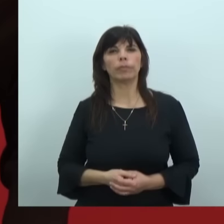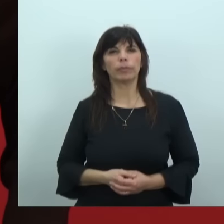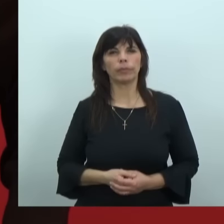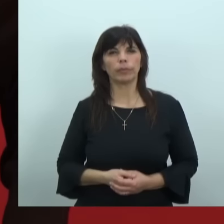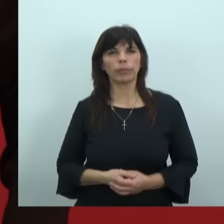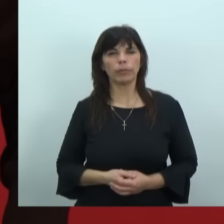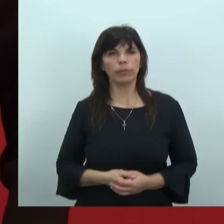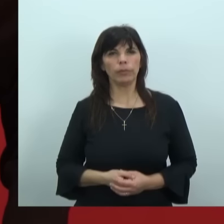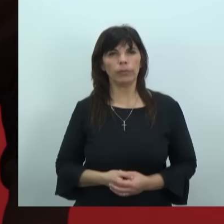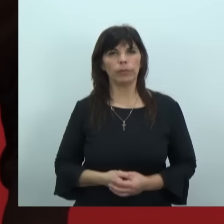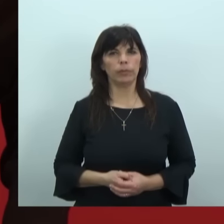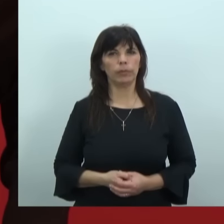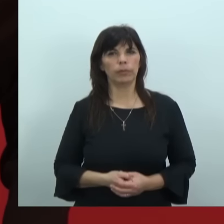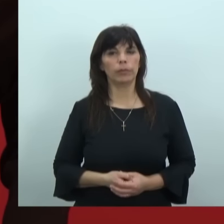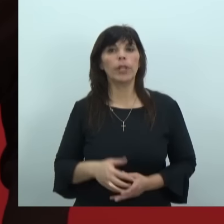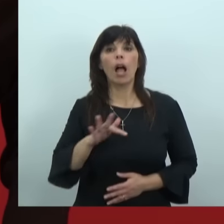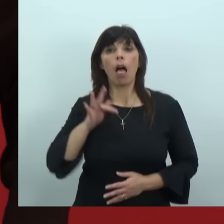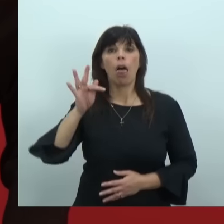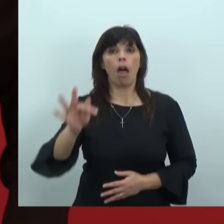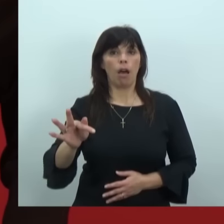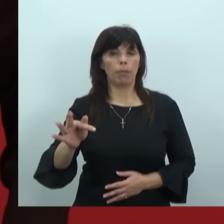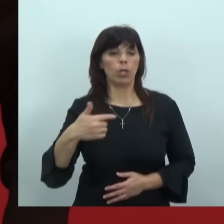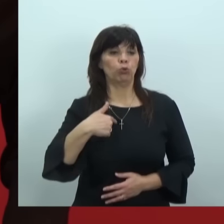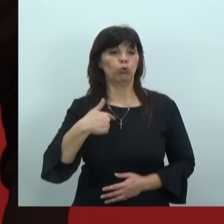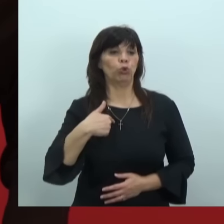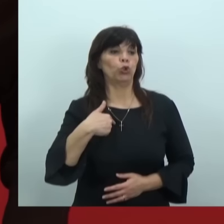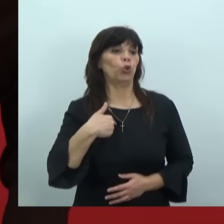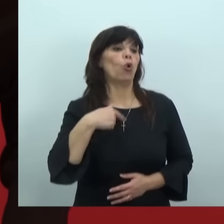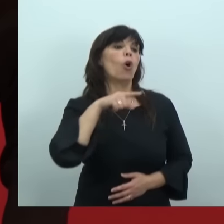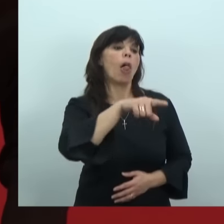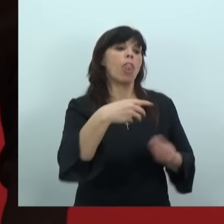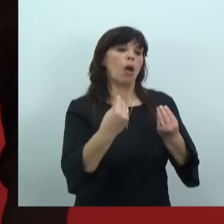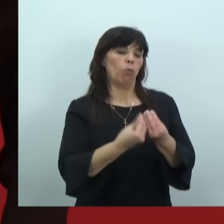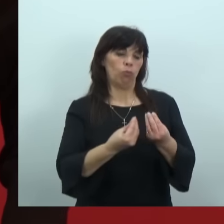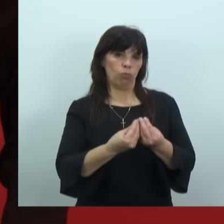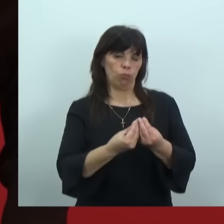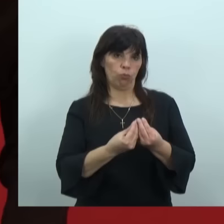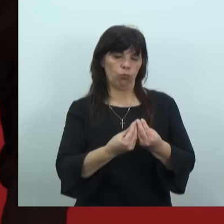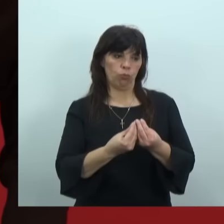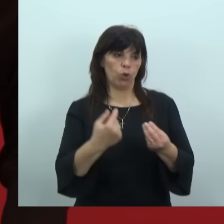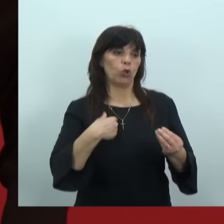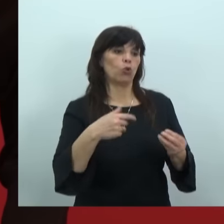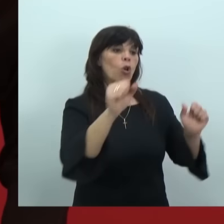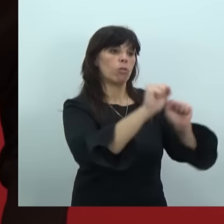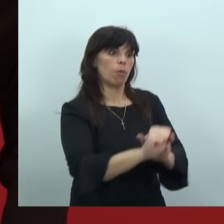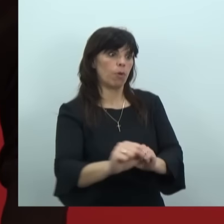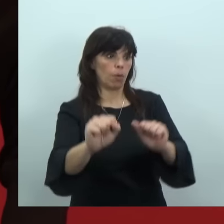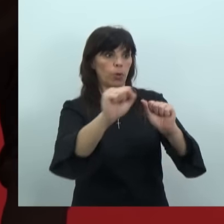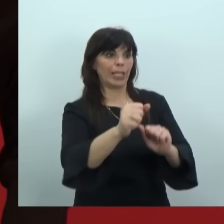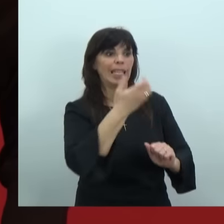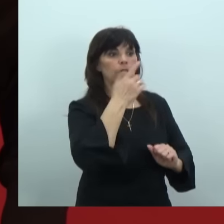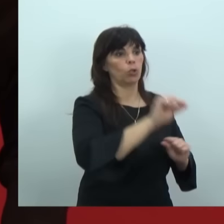Dice, además, yo estoy contigo. Y donde y te voy a proteger donde quieras que